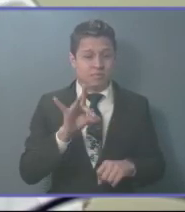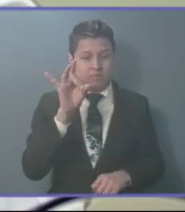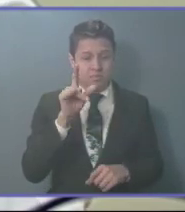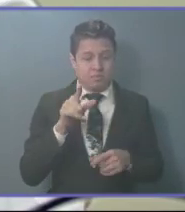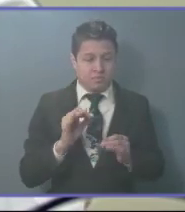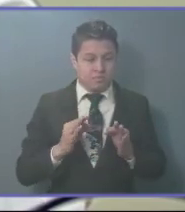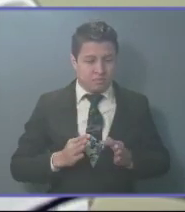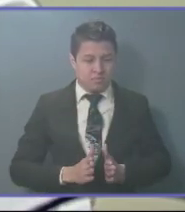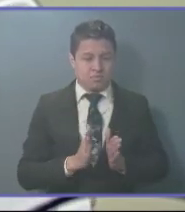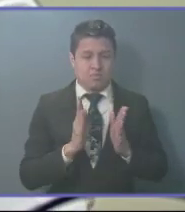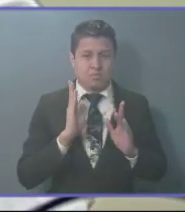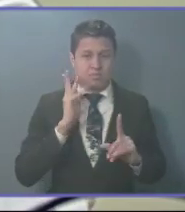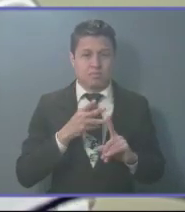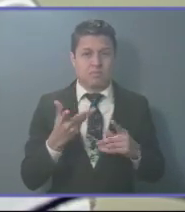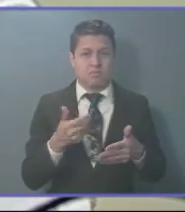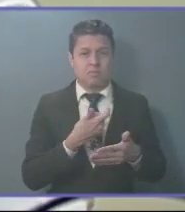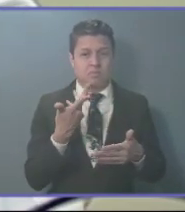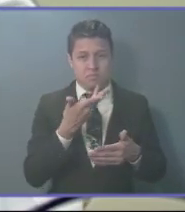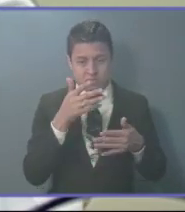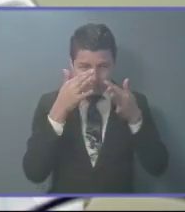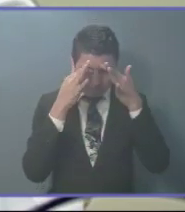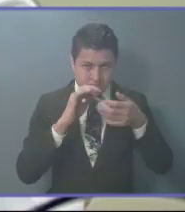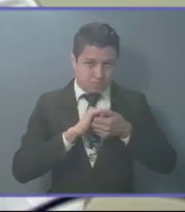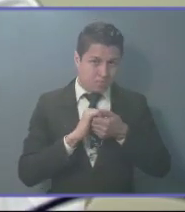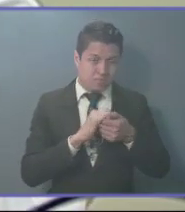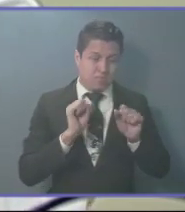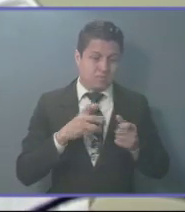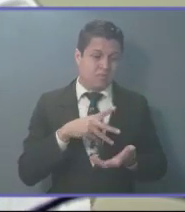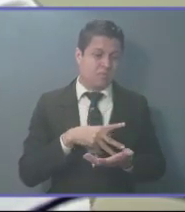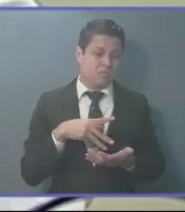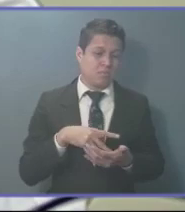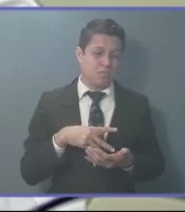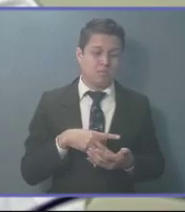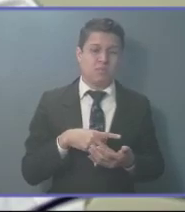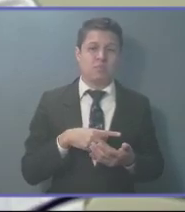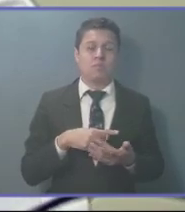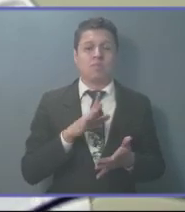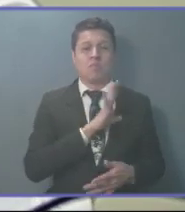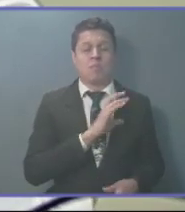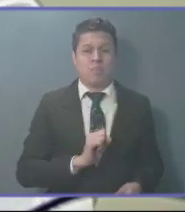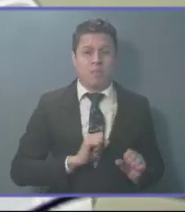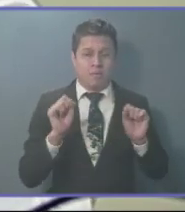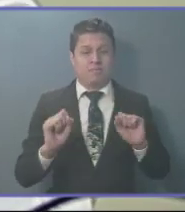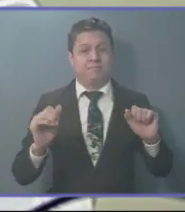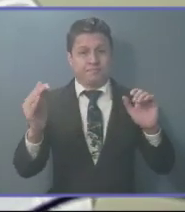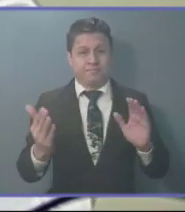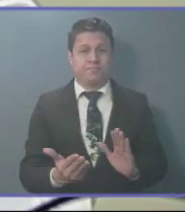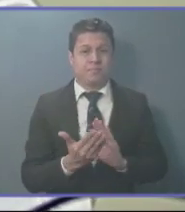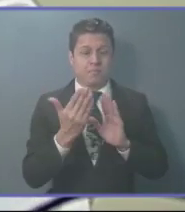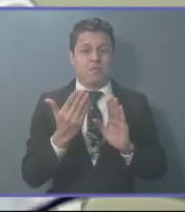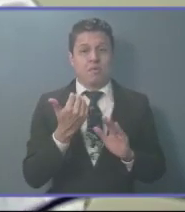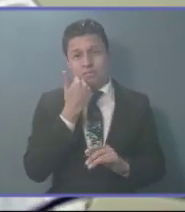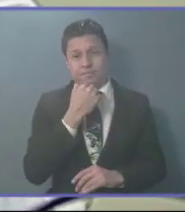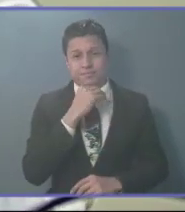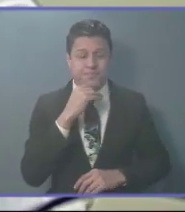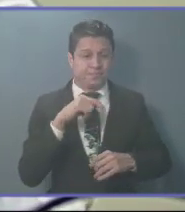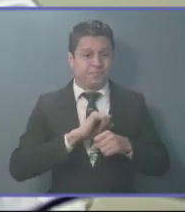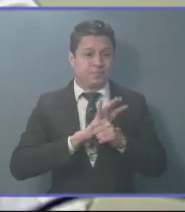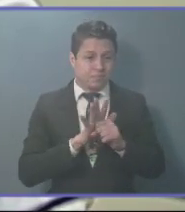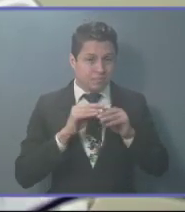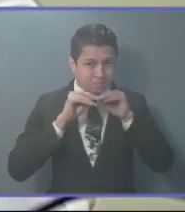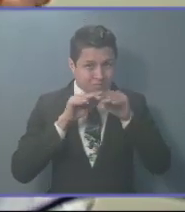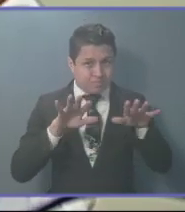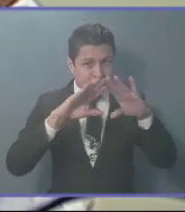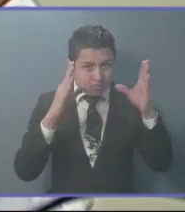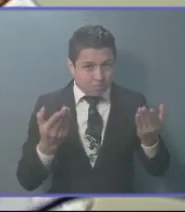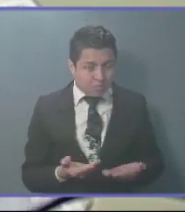salida para que el pueblo salvadoreño enfrente esta pandemia de una manera ordenada,